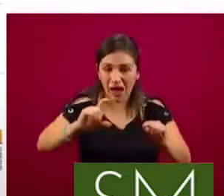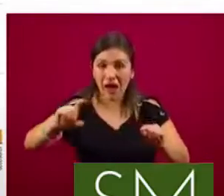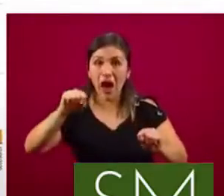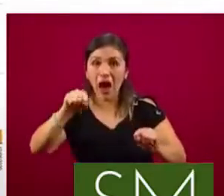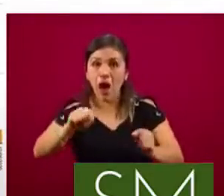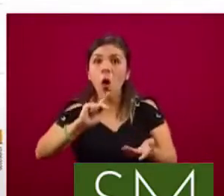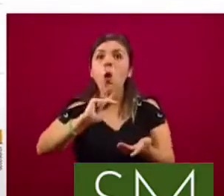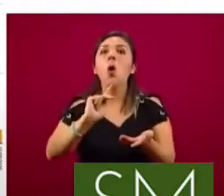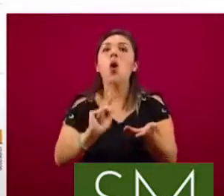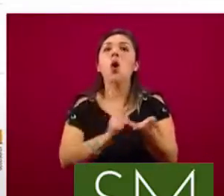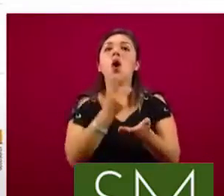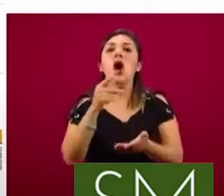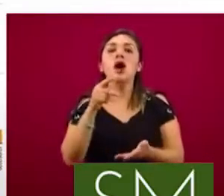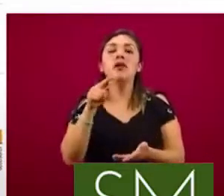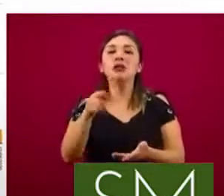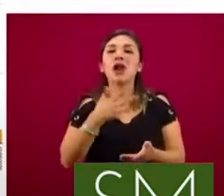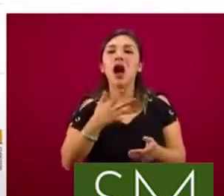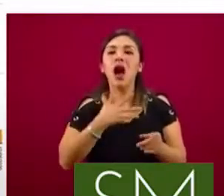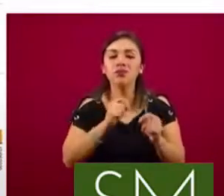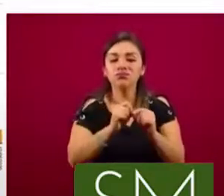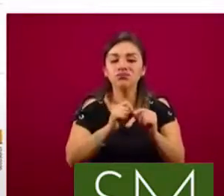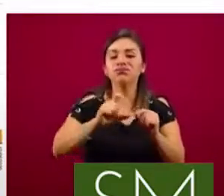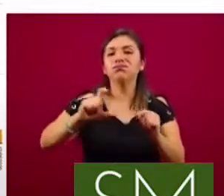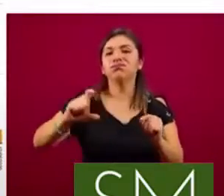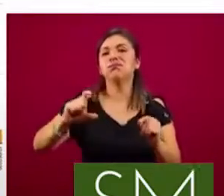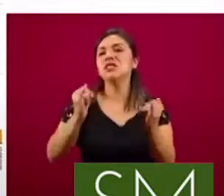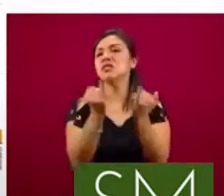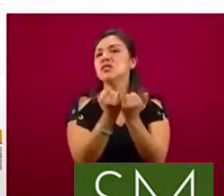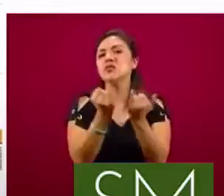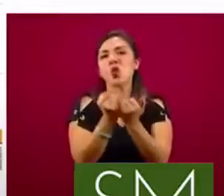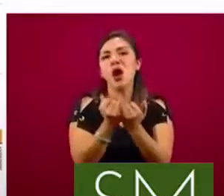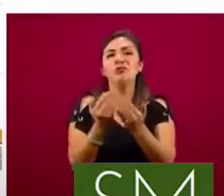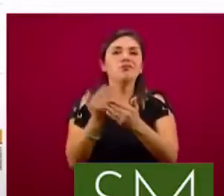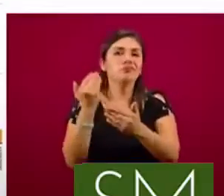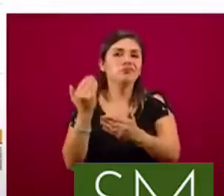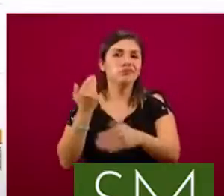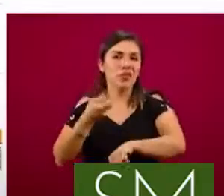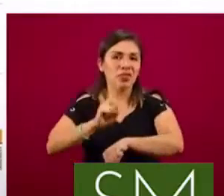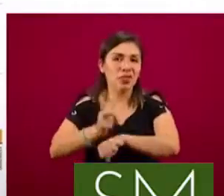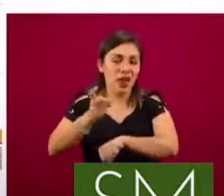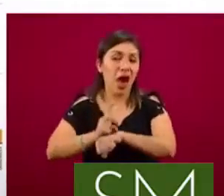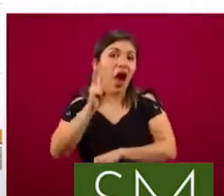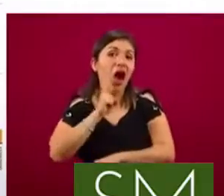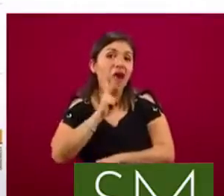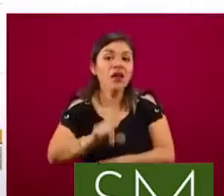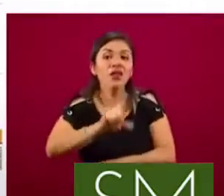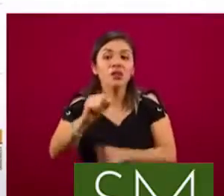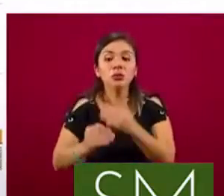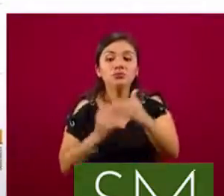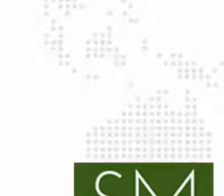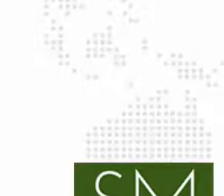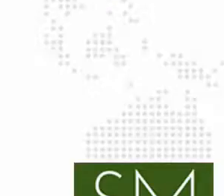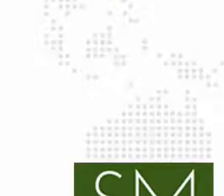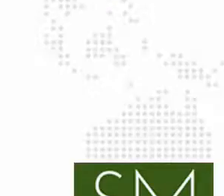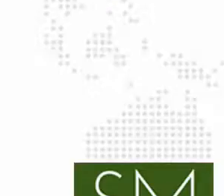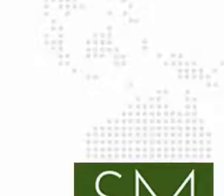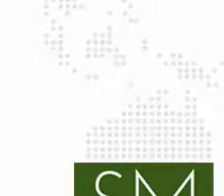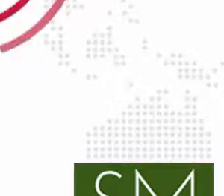a tener básicamente una altura como la que tenía en días previos. Vamos a ver cómo se sigue presentando en los días